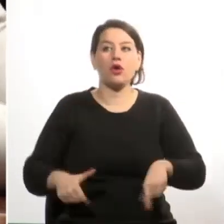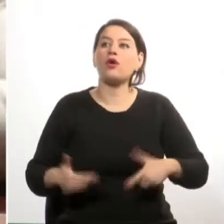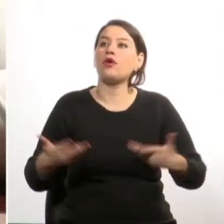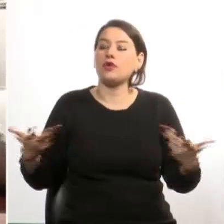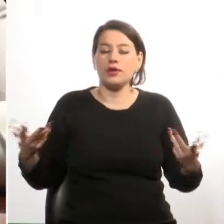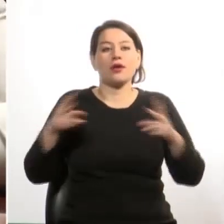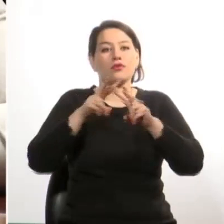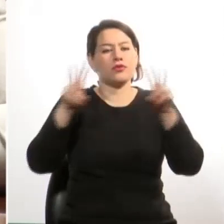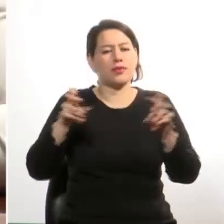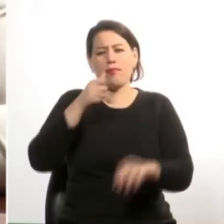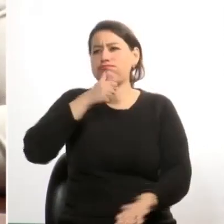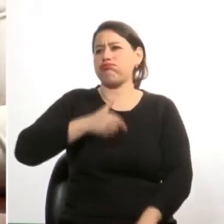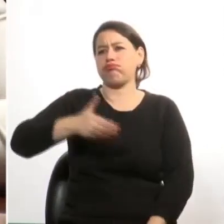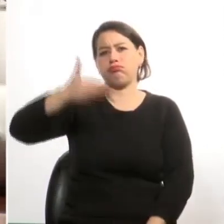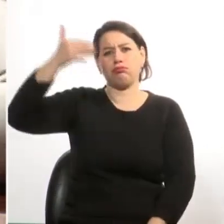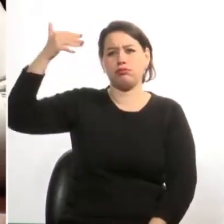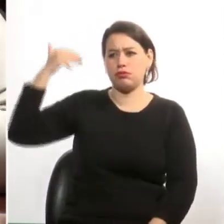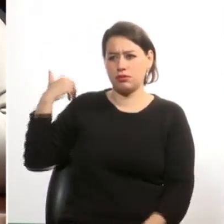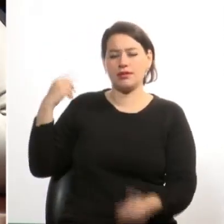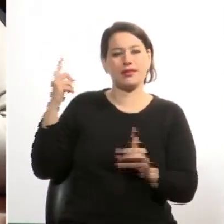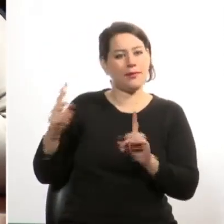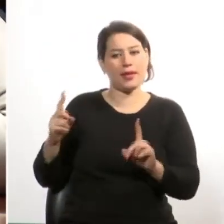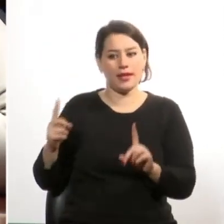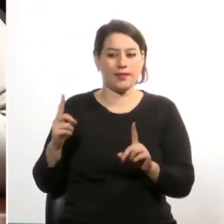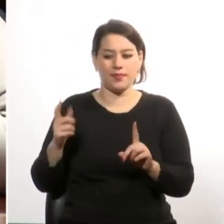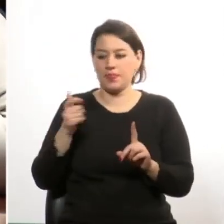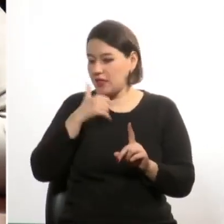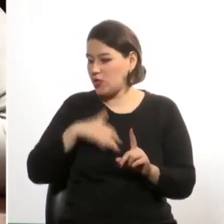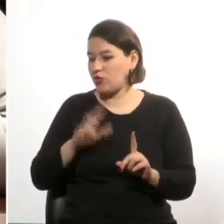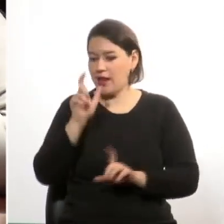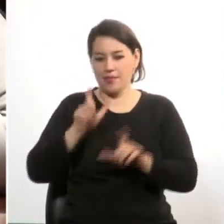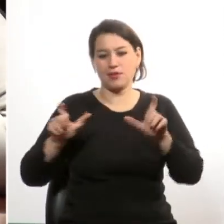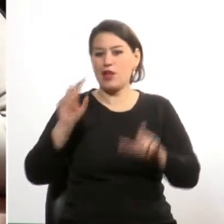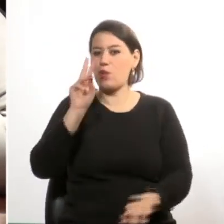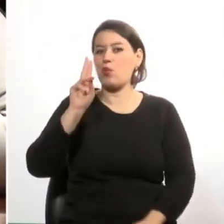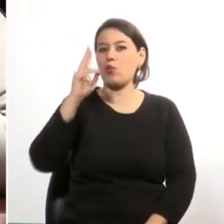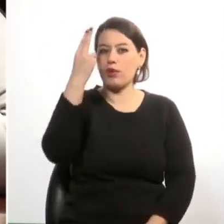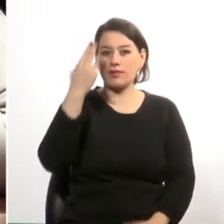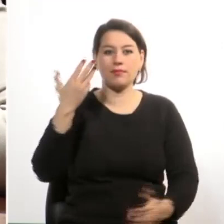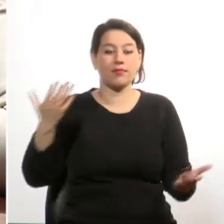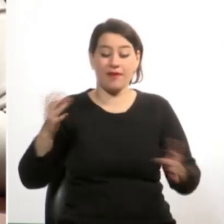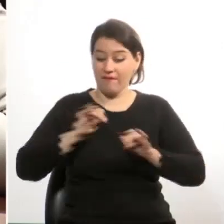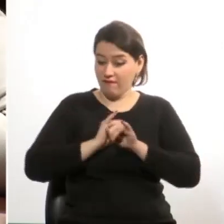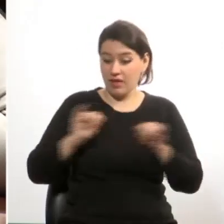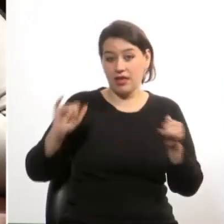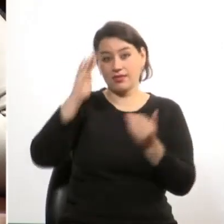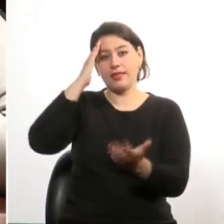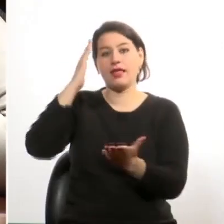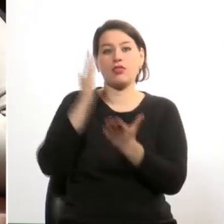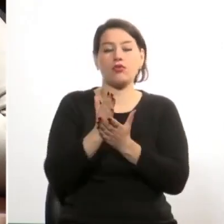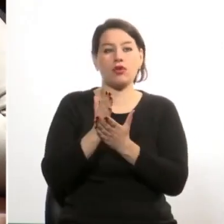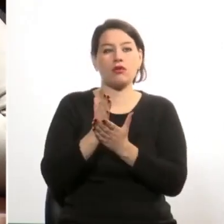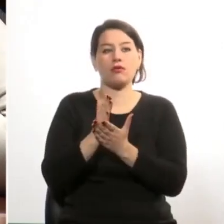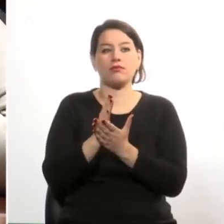de un tema que tiene historia, obviamente, y que ha quedado en la historia de los uruguayos, porque la salida de la dictadura